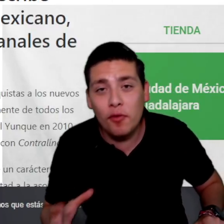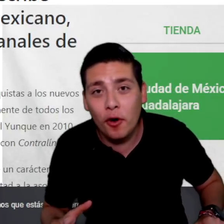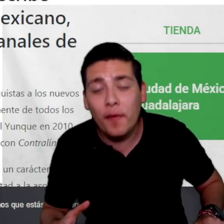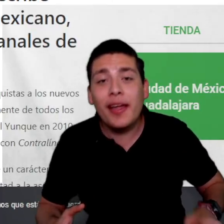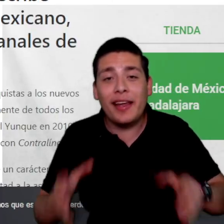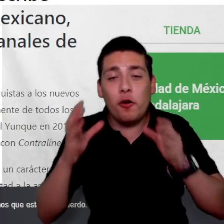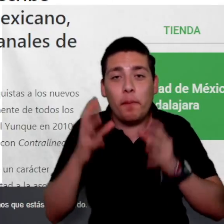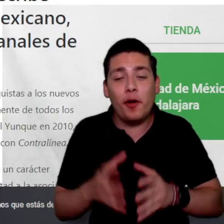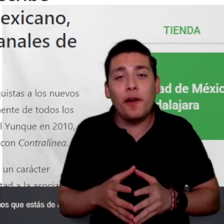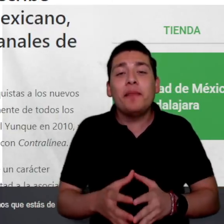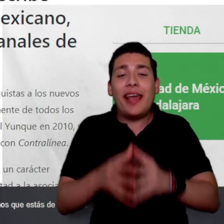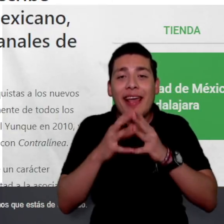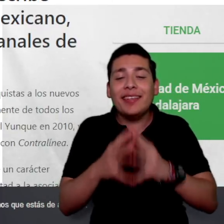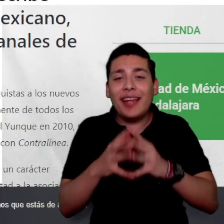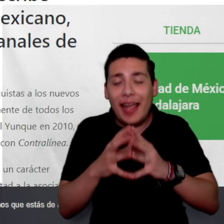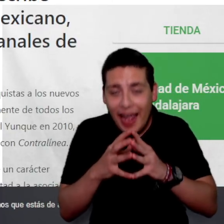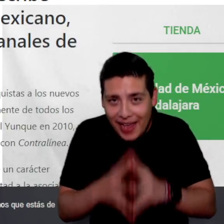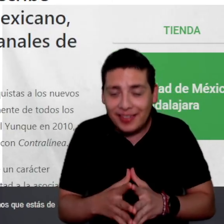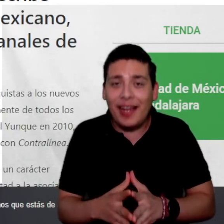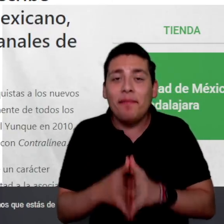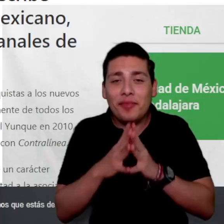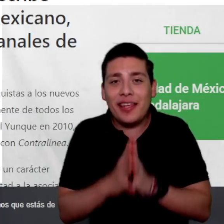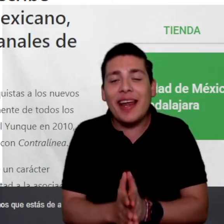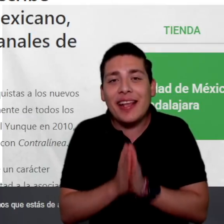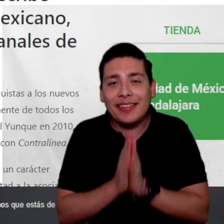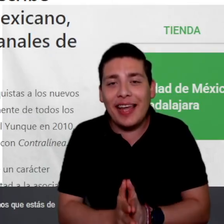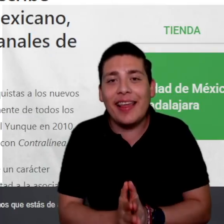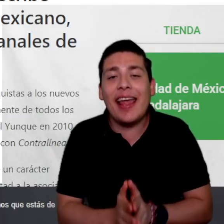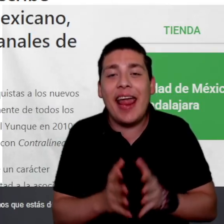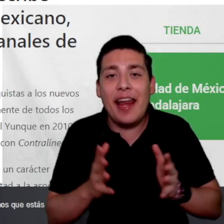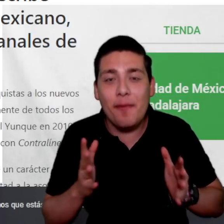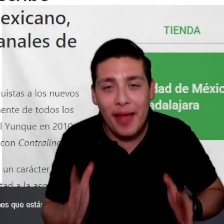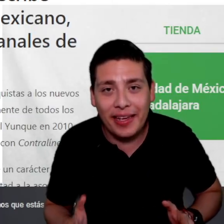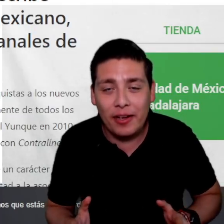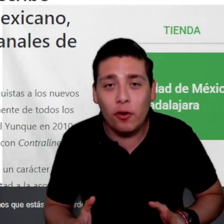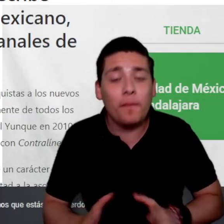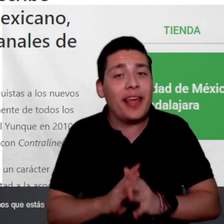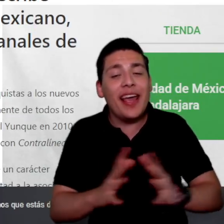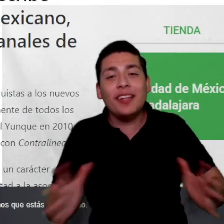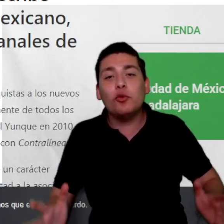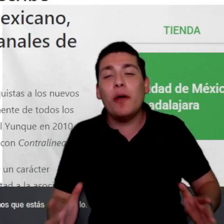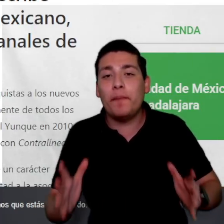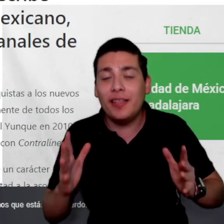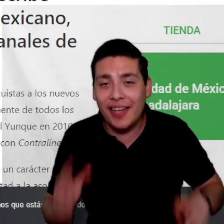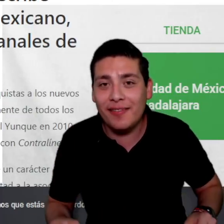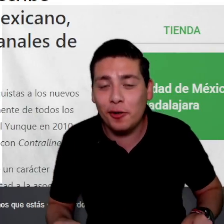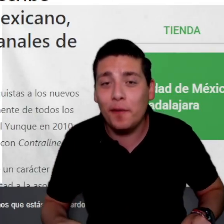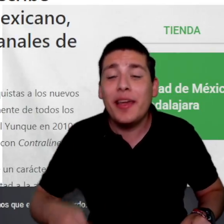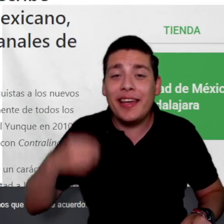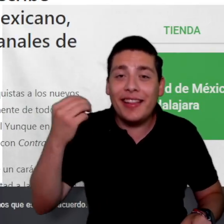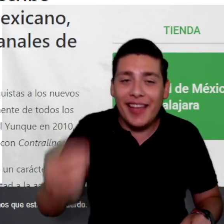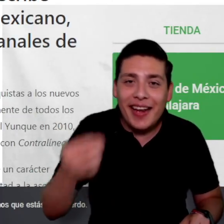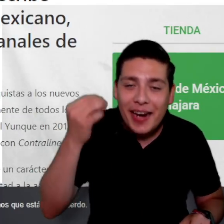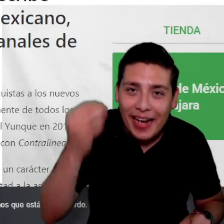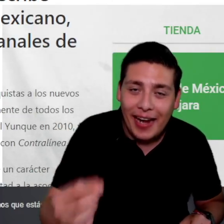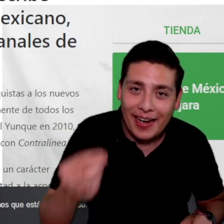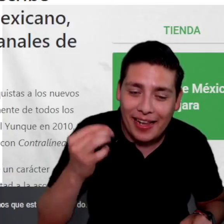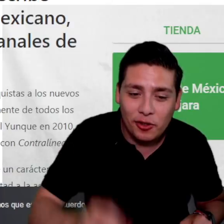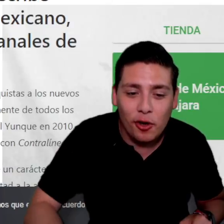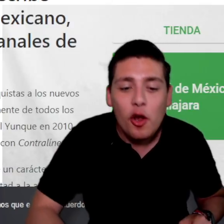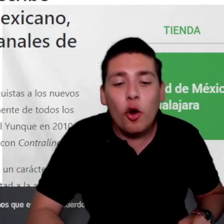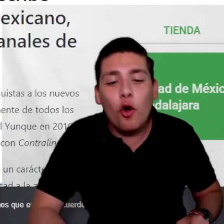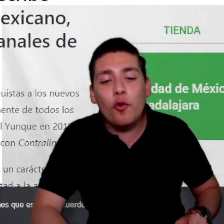el mundo. Y lo peor es que esta tiene sede en México, es su epicentro y tiene